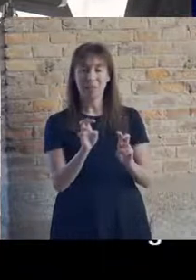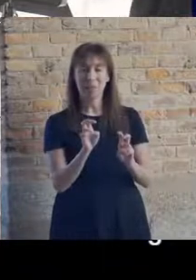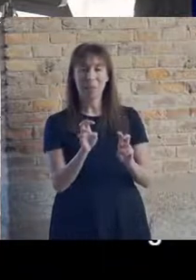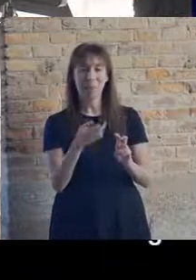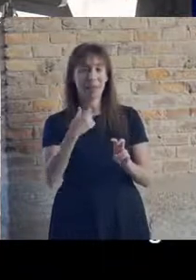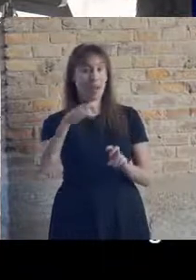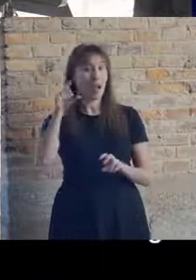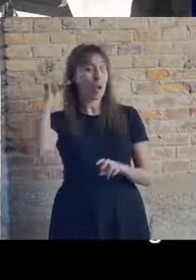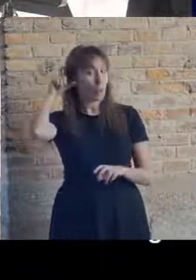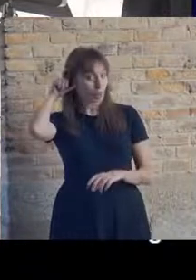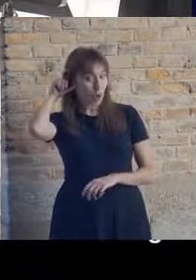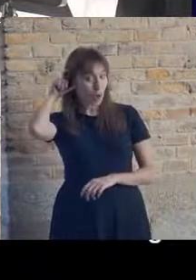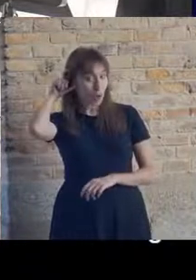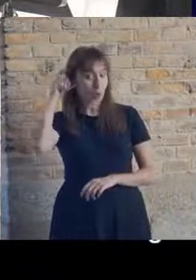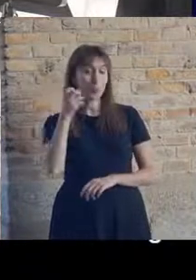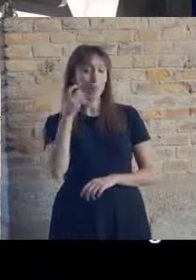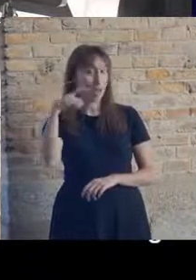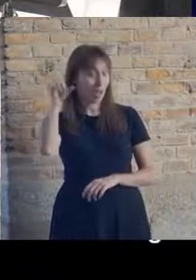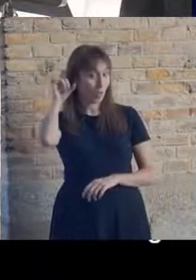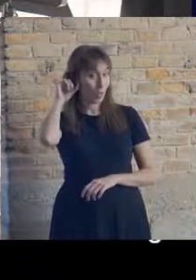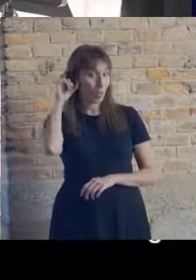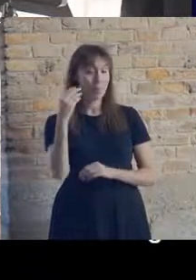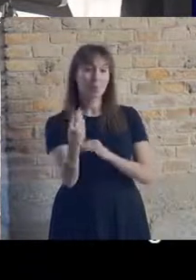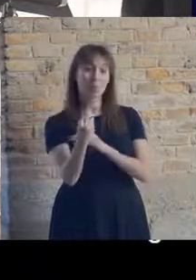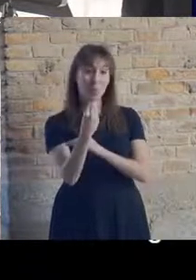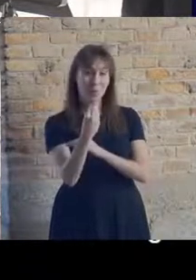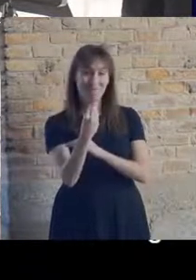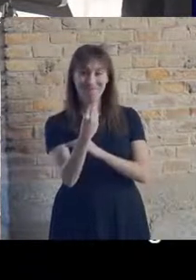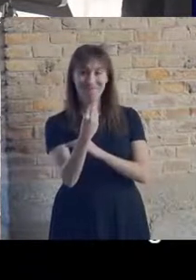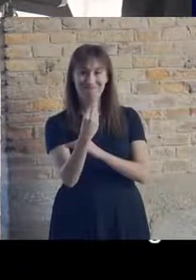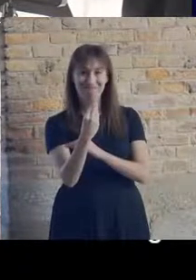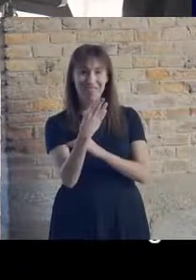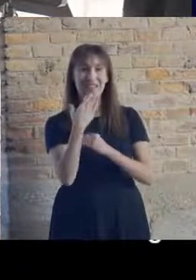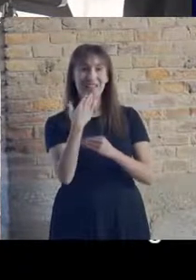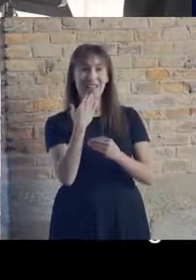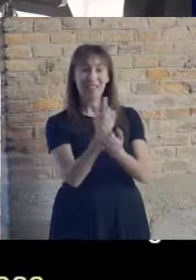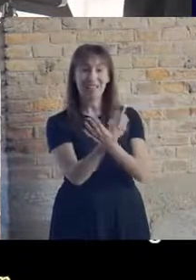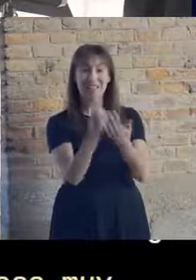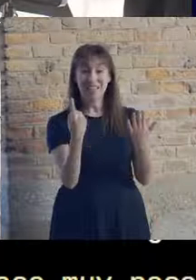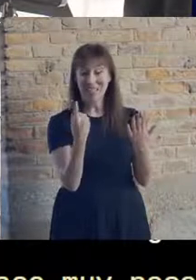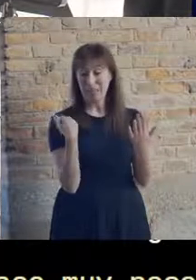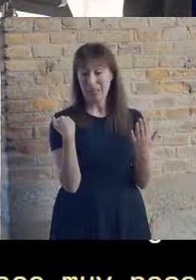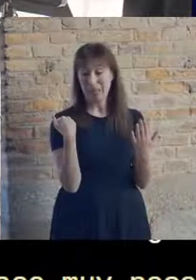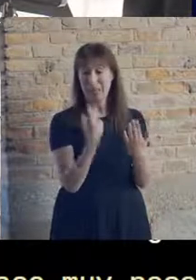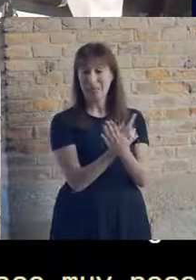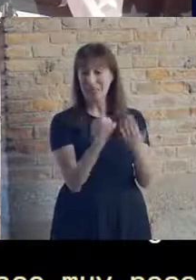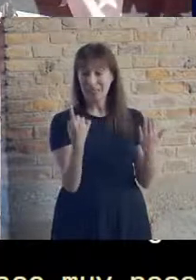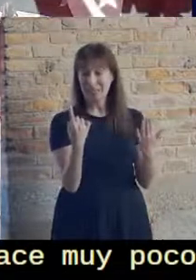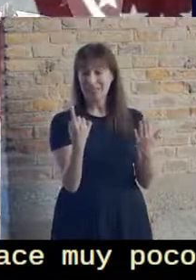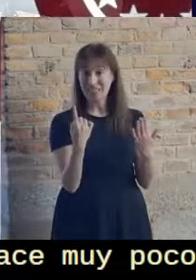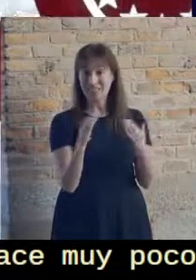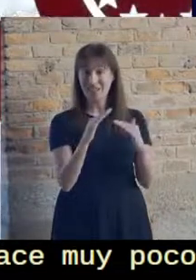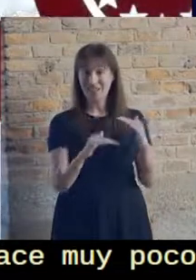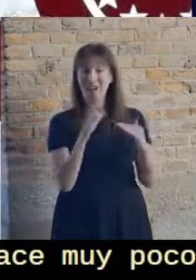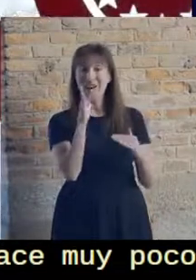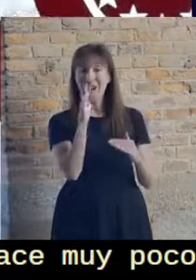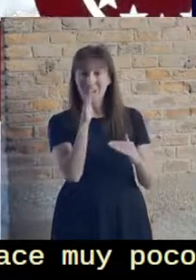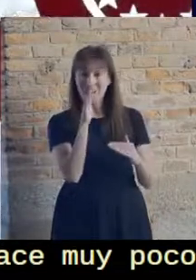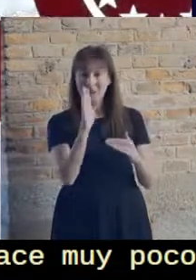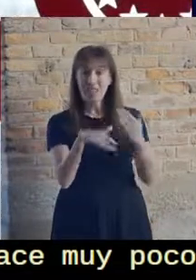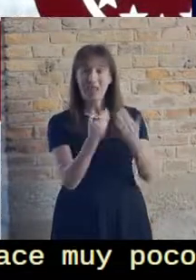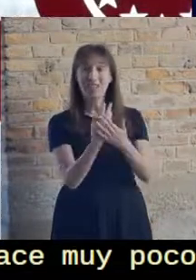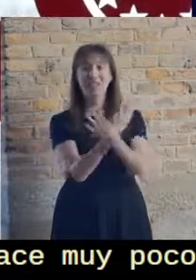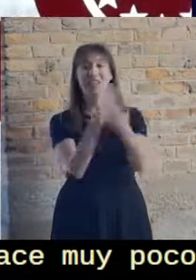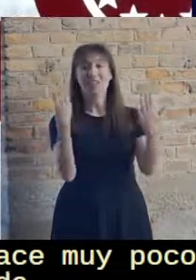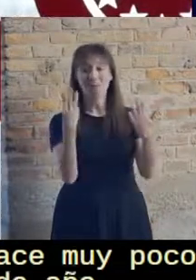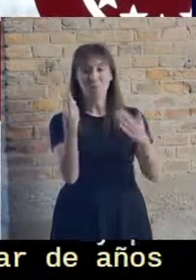el audífono te lo subvenciona hasta los 16 hasta hace muy poco creo y ahora es hasta los 18 se ha